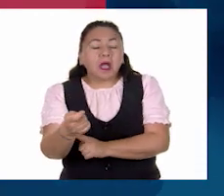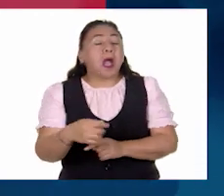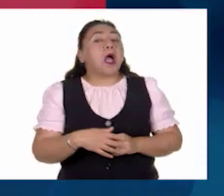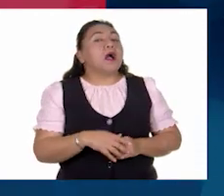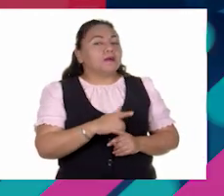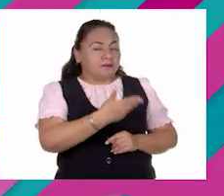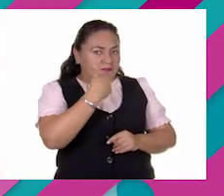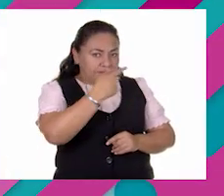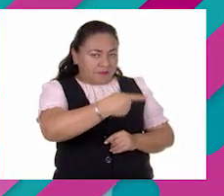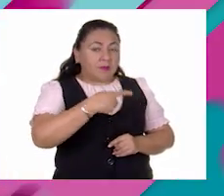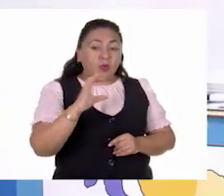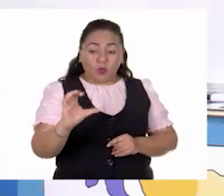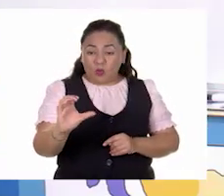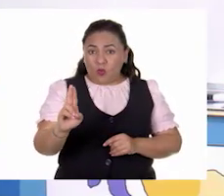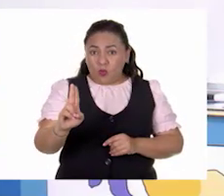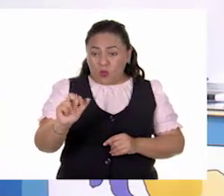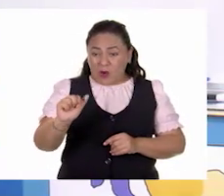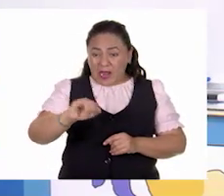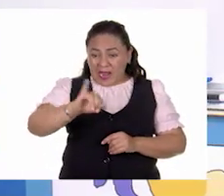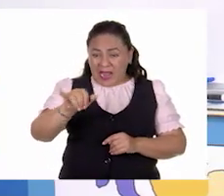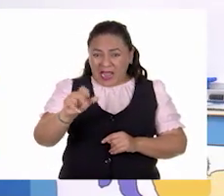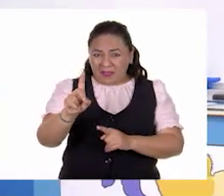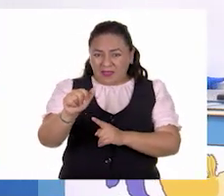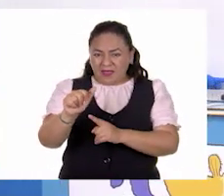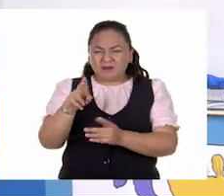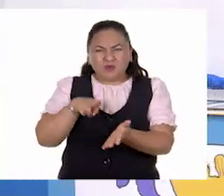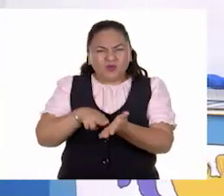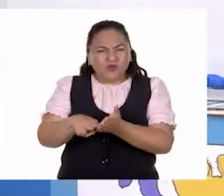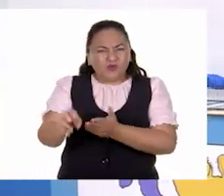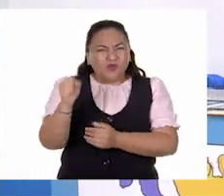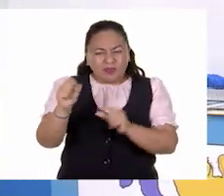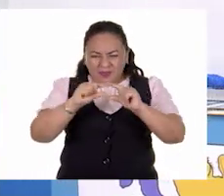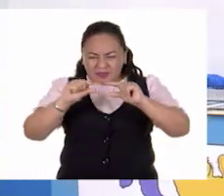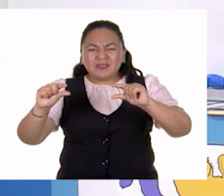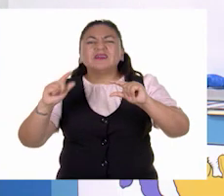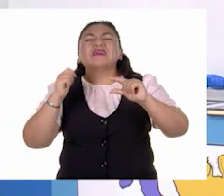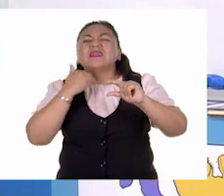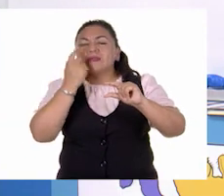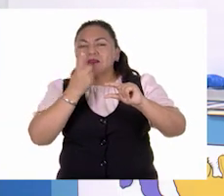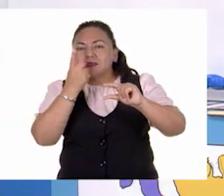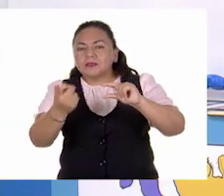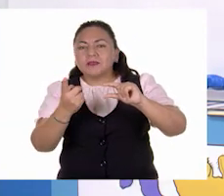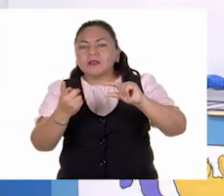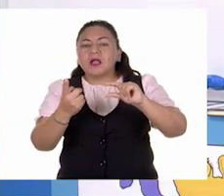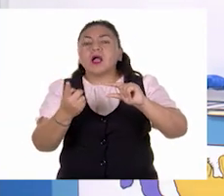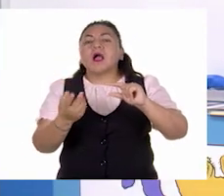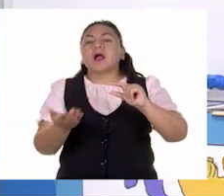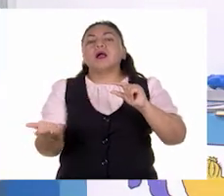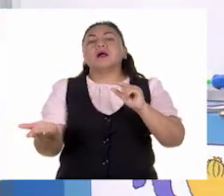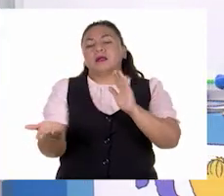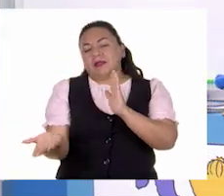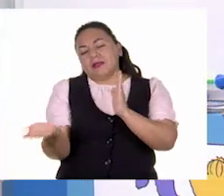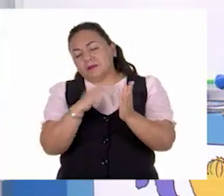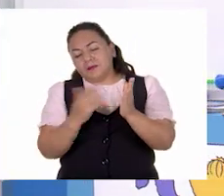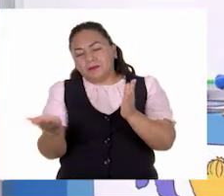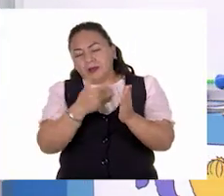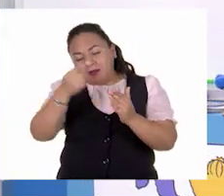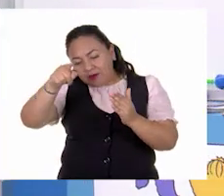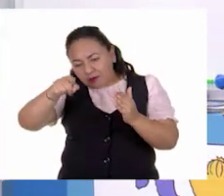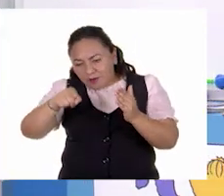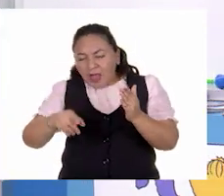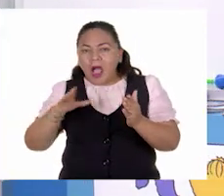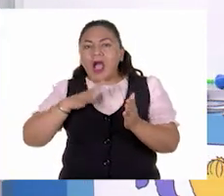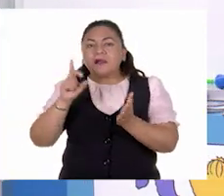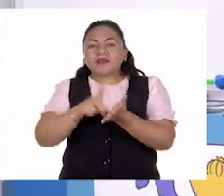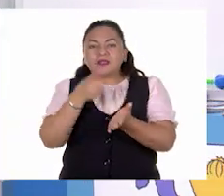pregunta. La palabra cuajada está en negritas, por lo que su significado aparece en el glosario del libro, ¿sí?